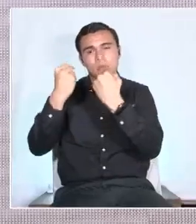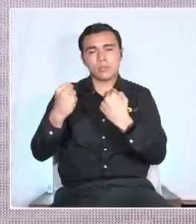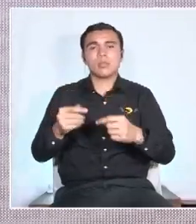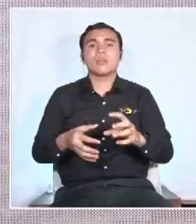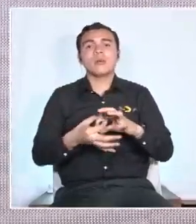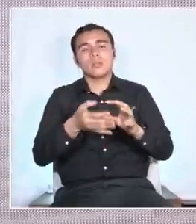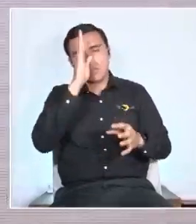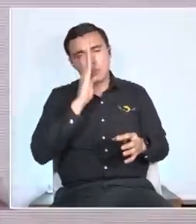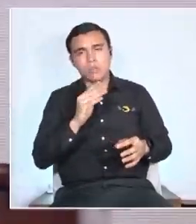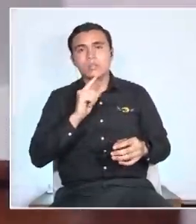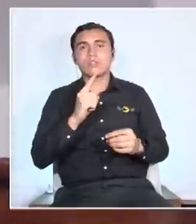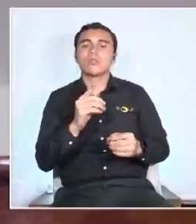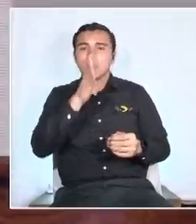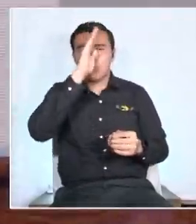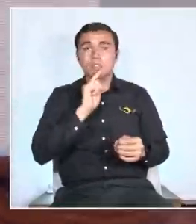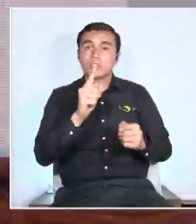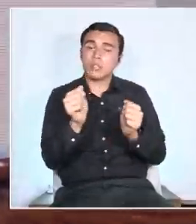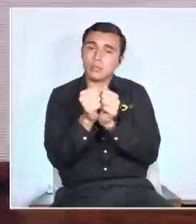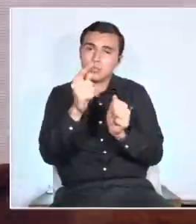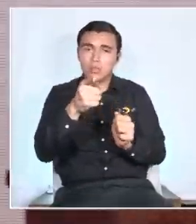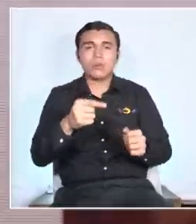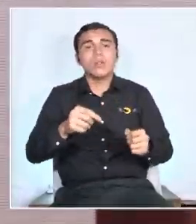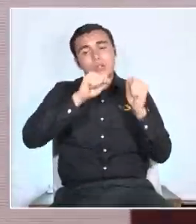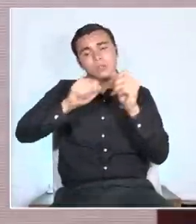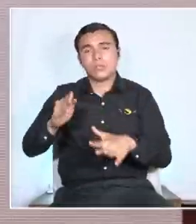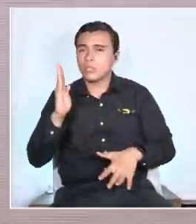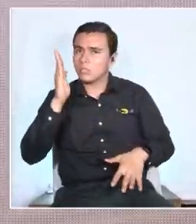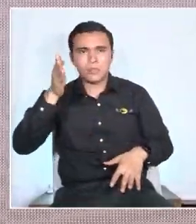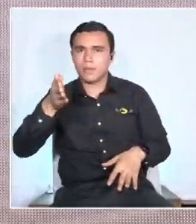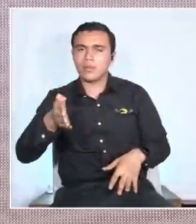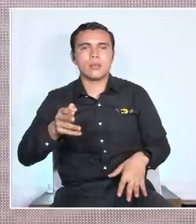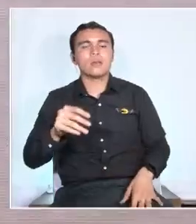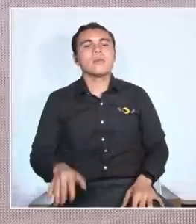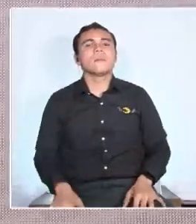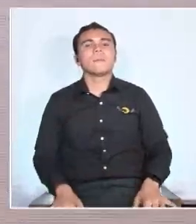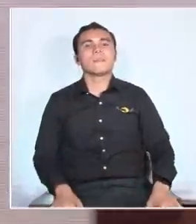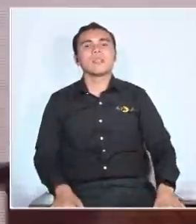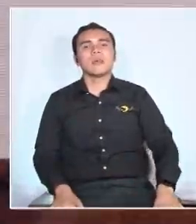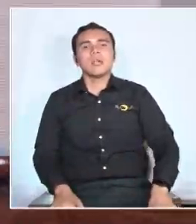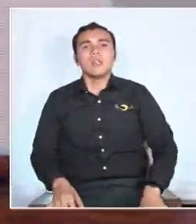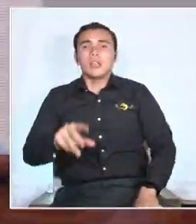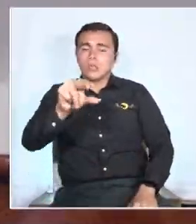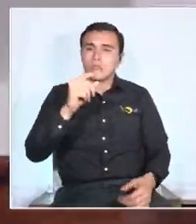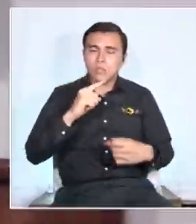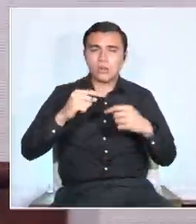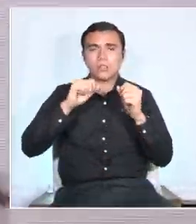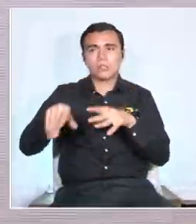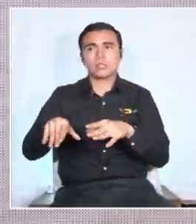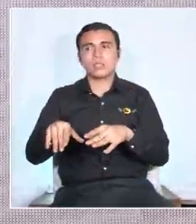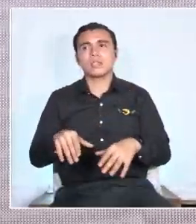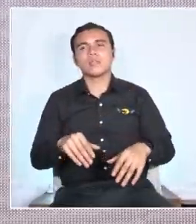Dios está contigo. Y Él no te va a desamparar, Él no te va a hacer quedar mal, Él te